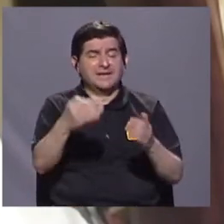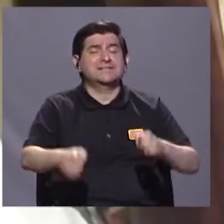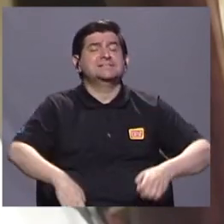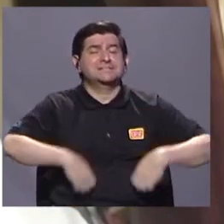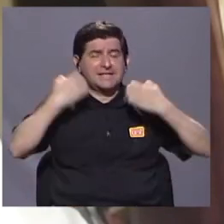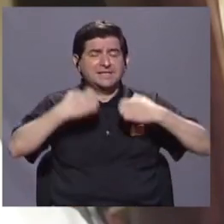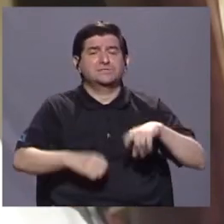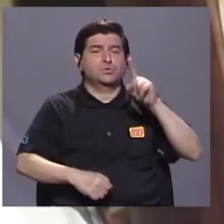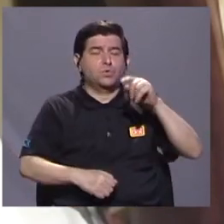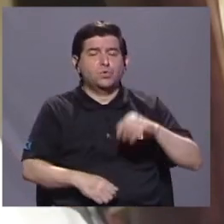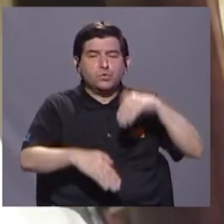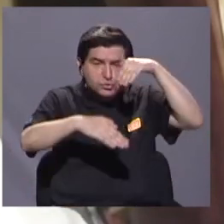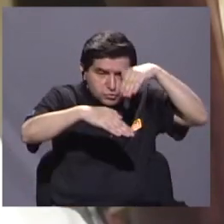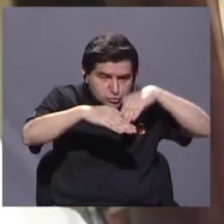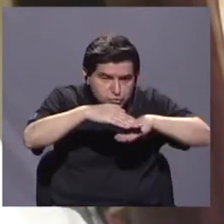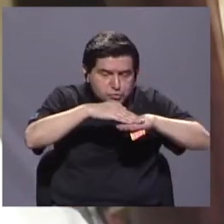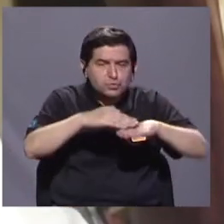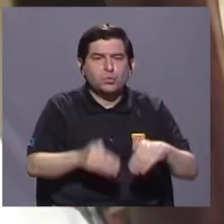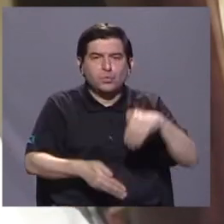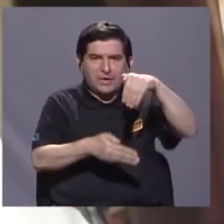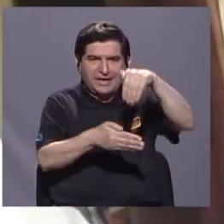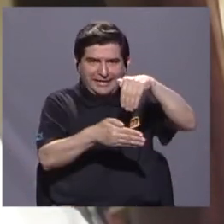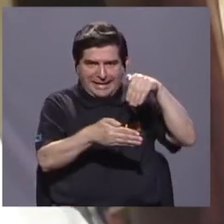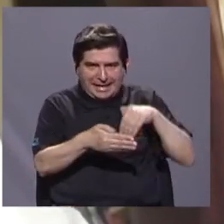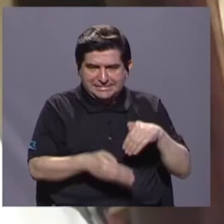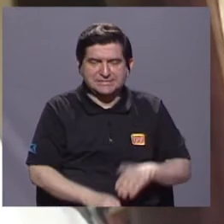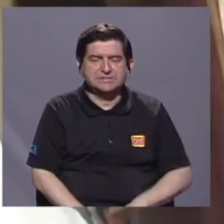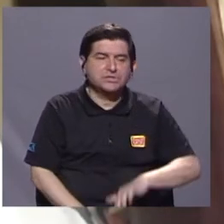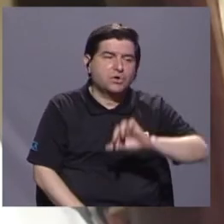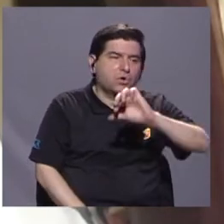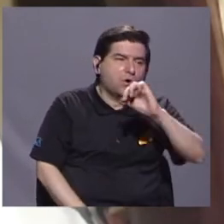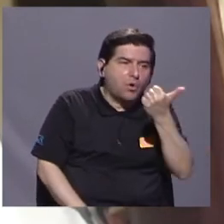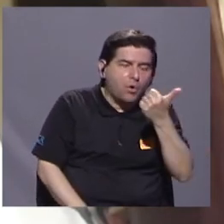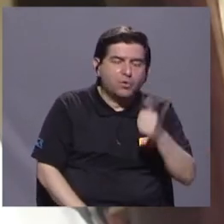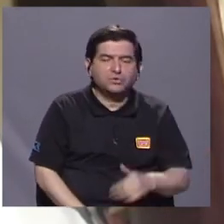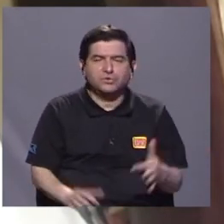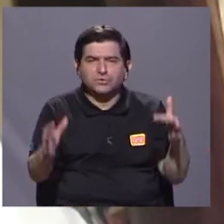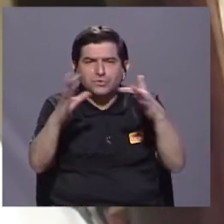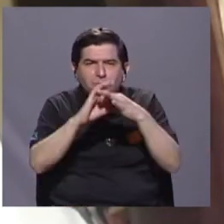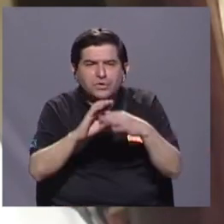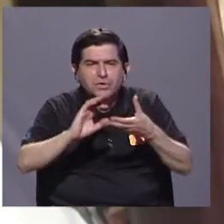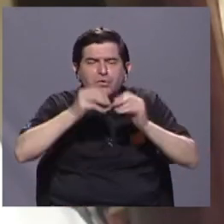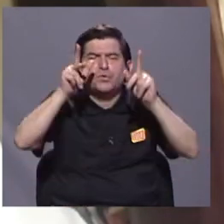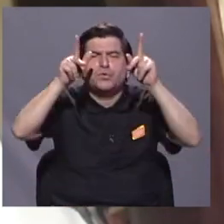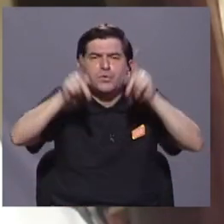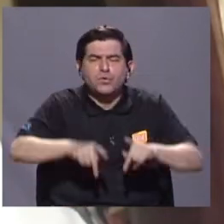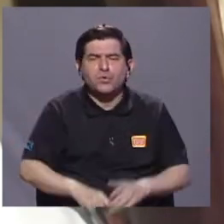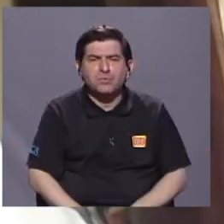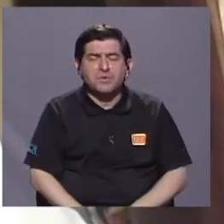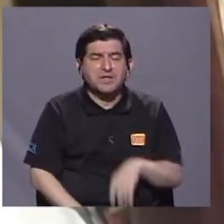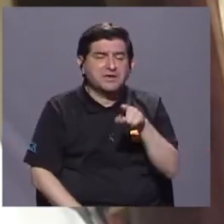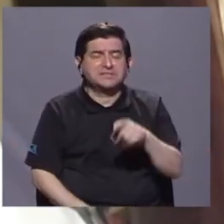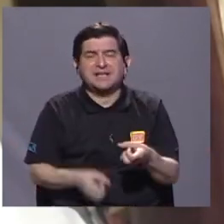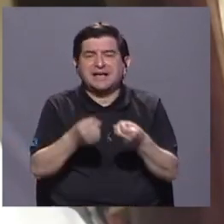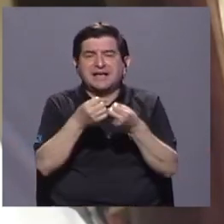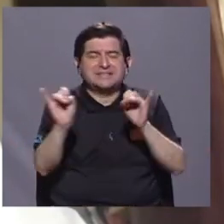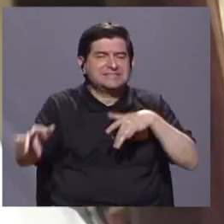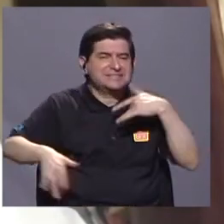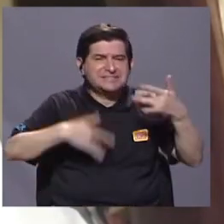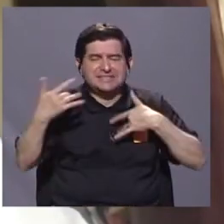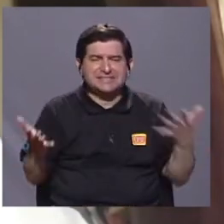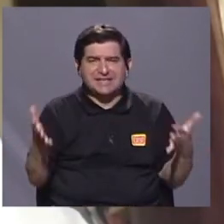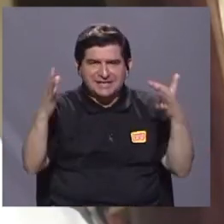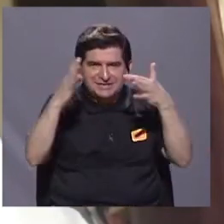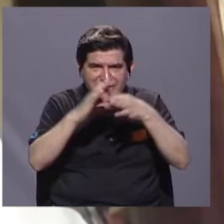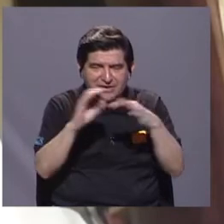un subregistro debido a esa parte y otro subregistro asociado a la cantidad de personas asintomáticas que pueden estar